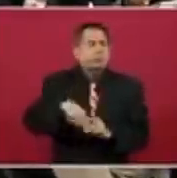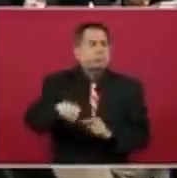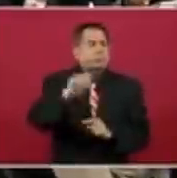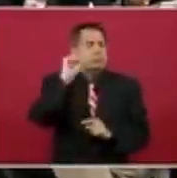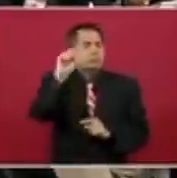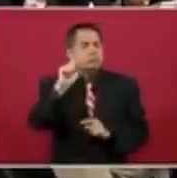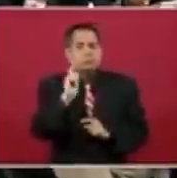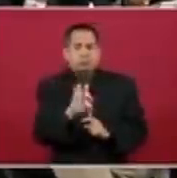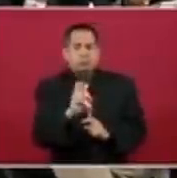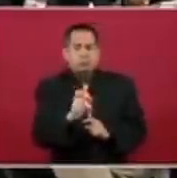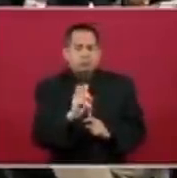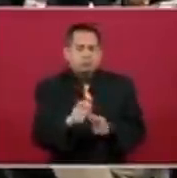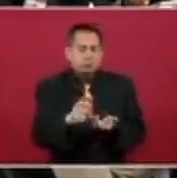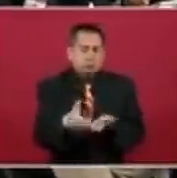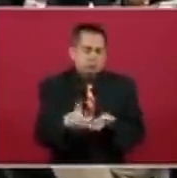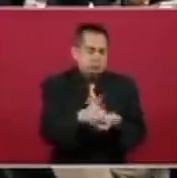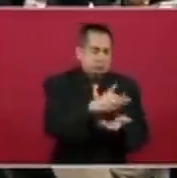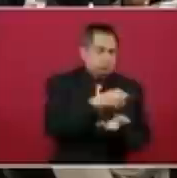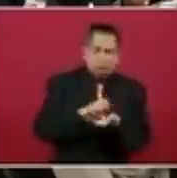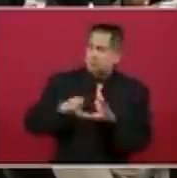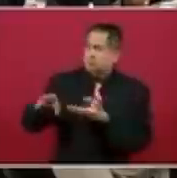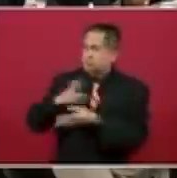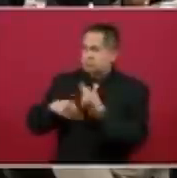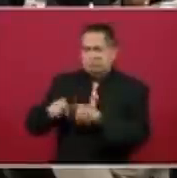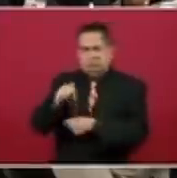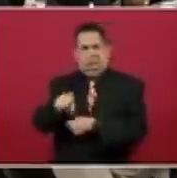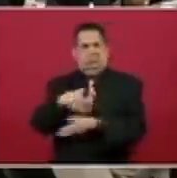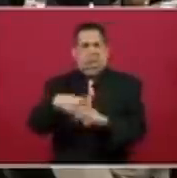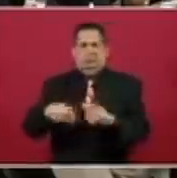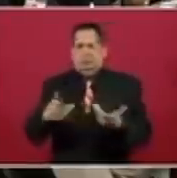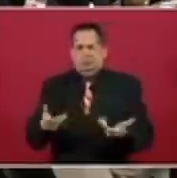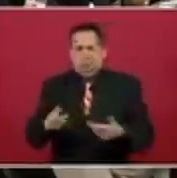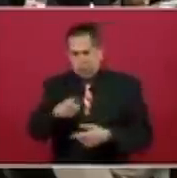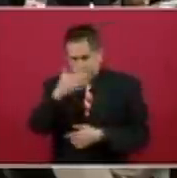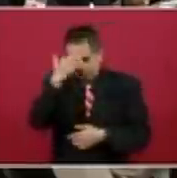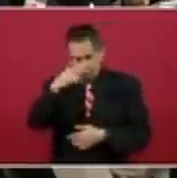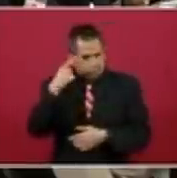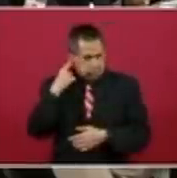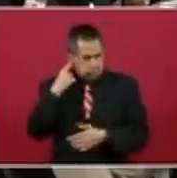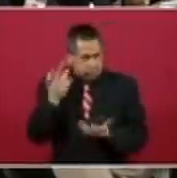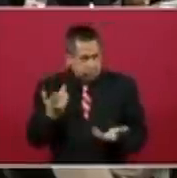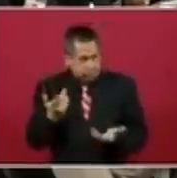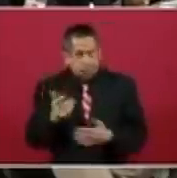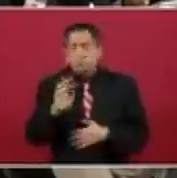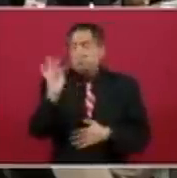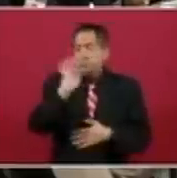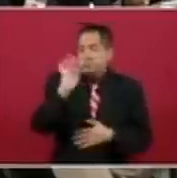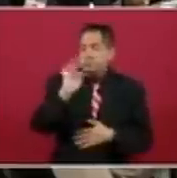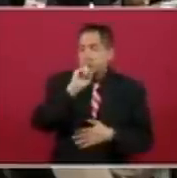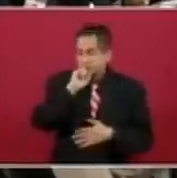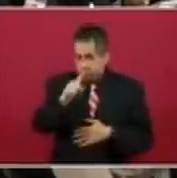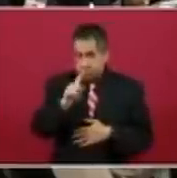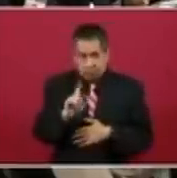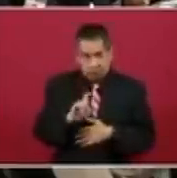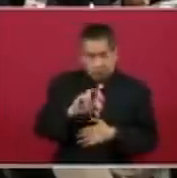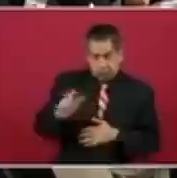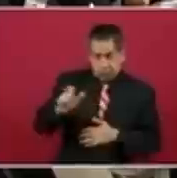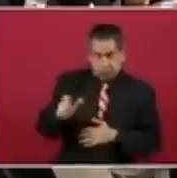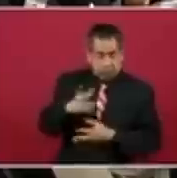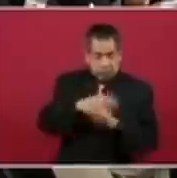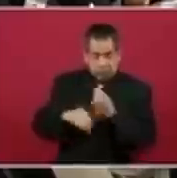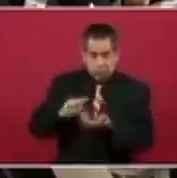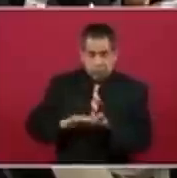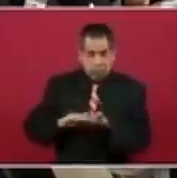de los trabajadores de Pemex. ¿Usted tiene conocimiento de ello y también tendría conocimiento de que sí se está pagando esta